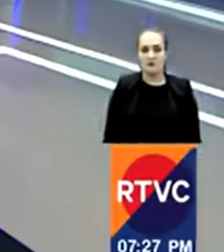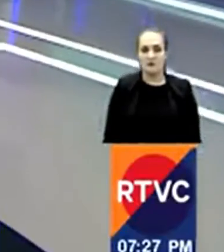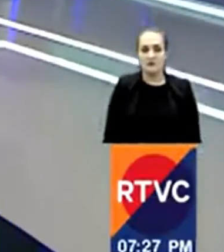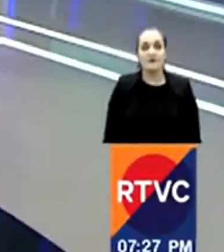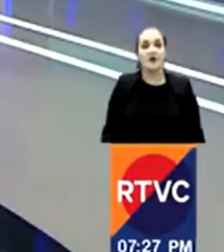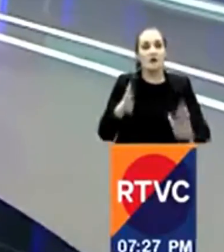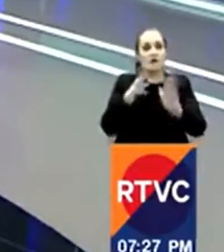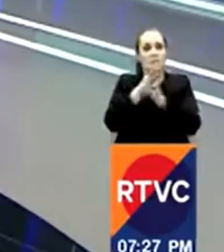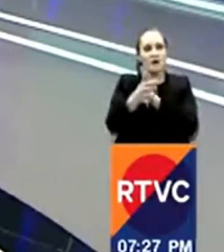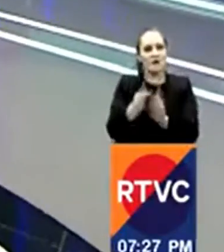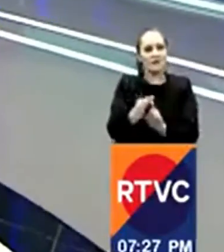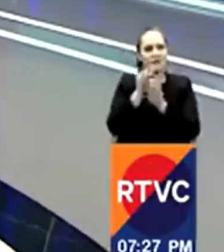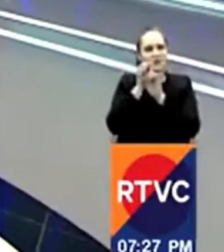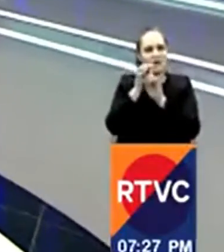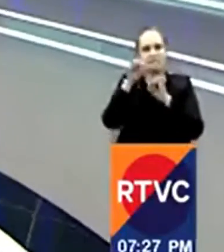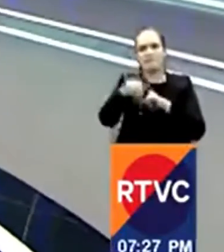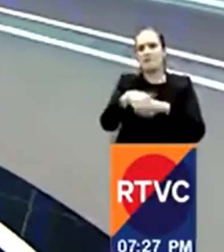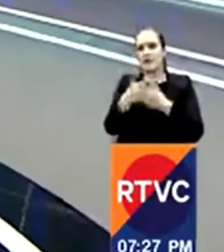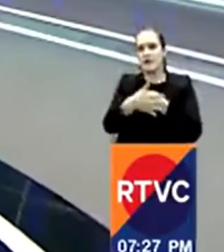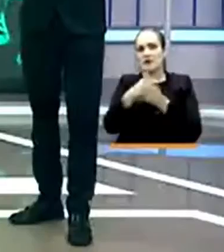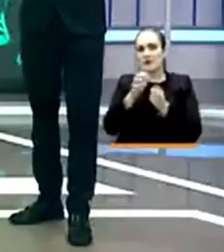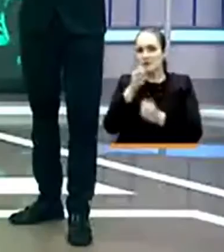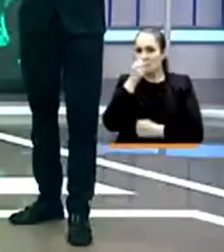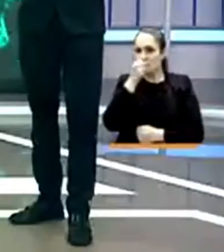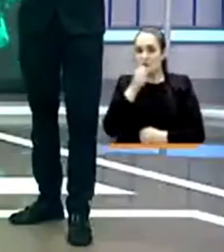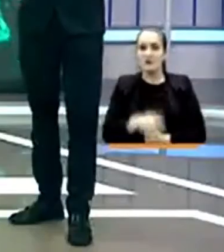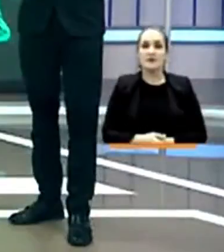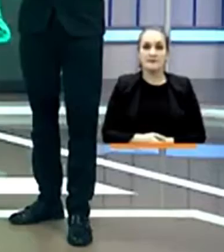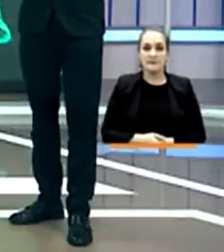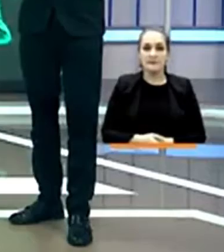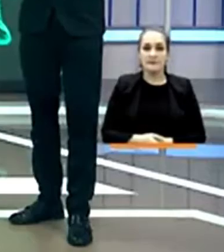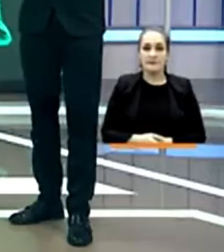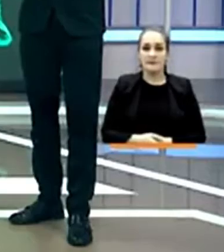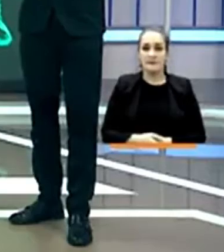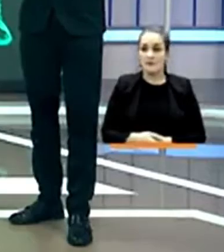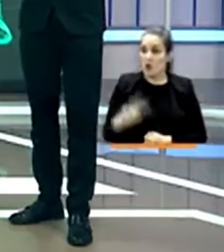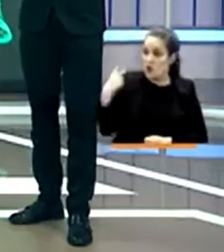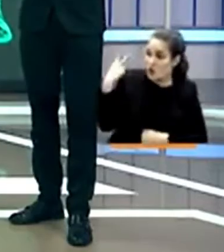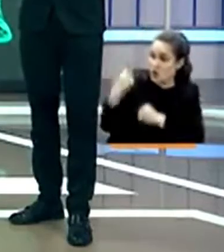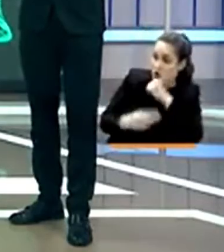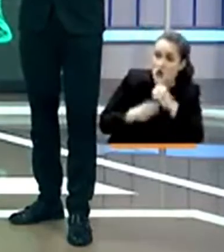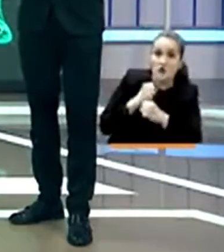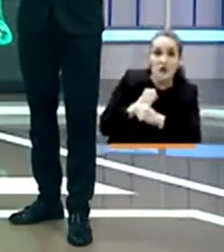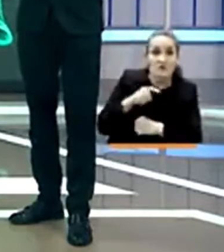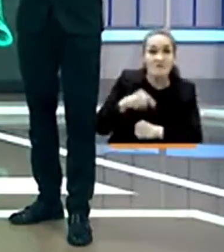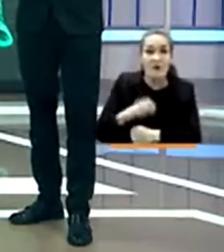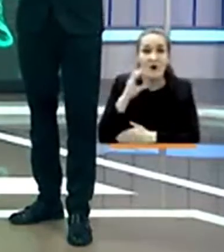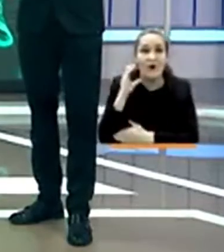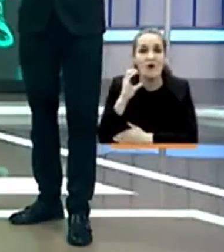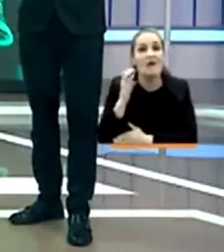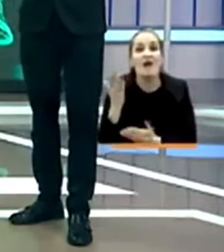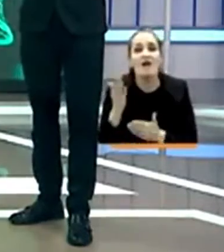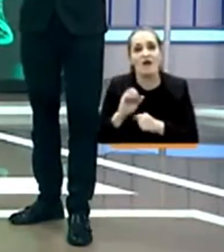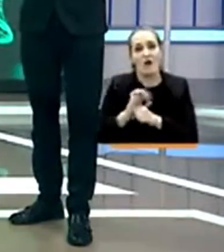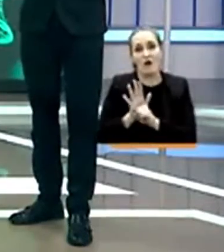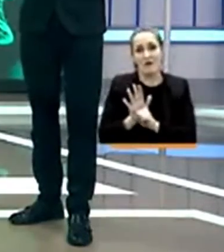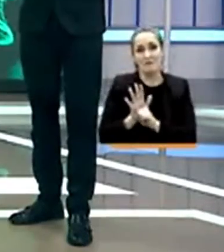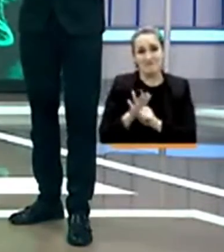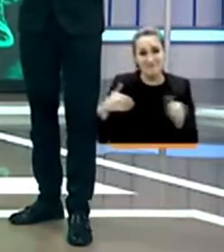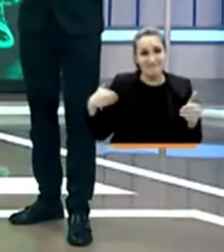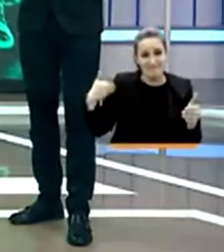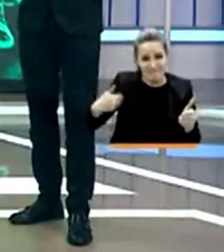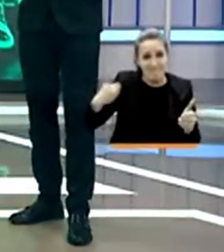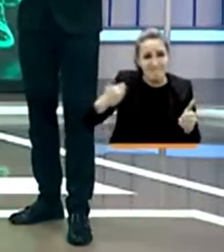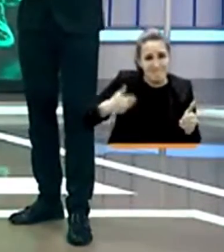Informe especial en RTVC Noticias. 2 años de la pandemia en Colombia y hemos recopilado historias de lucha